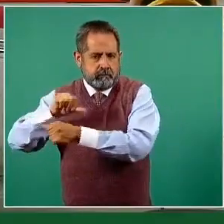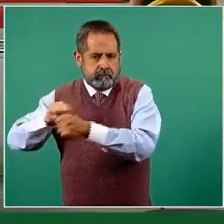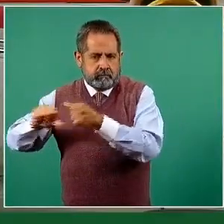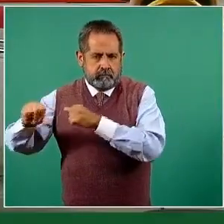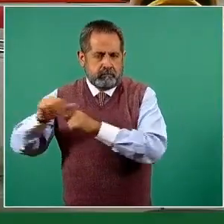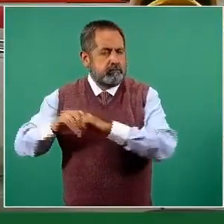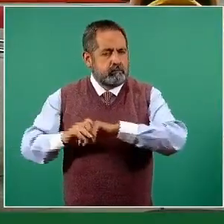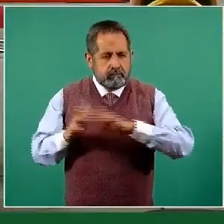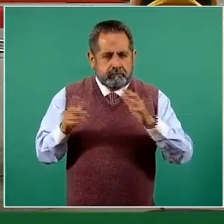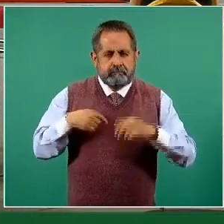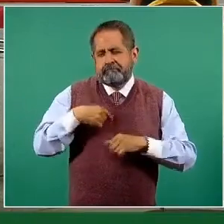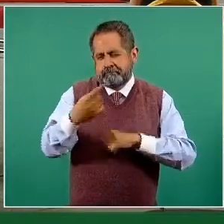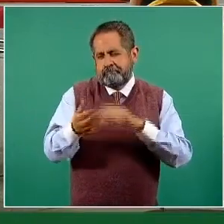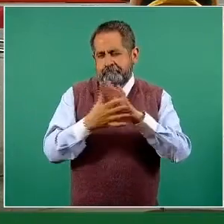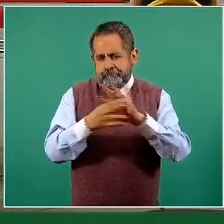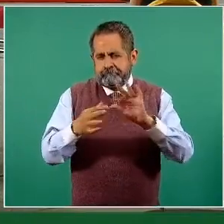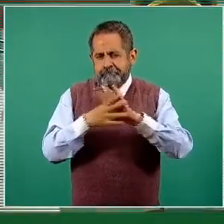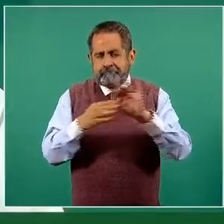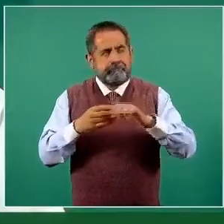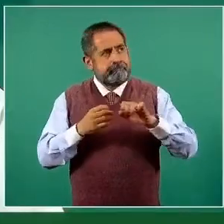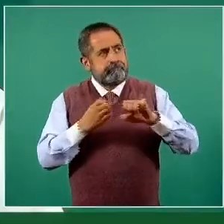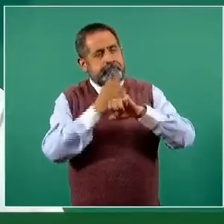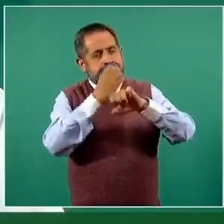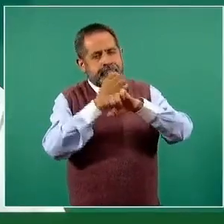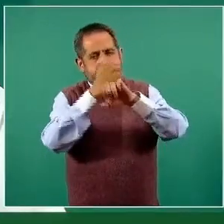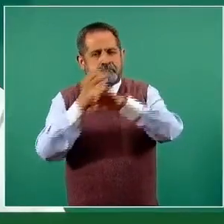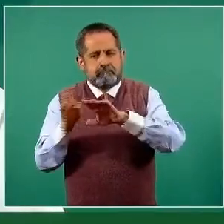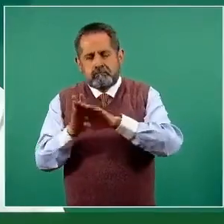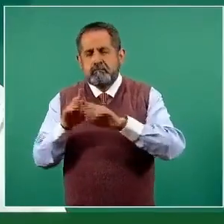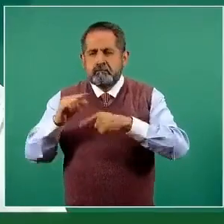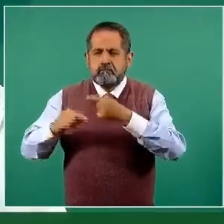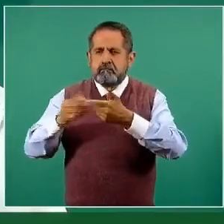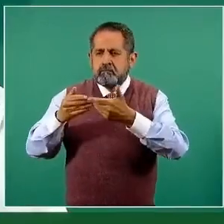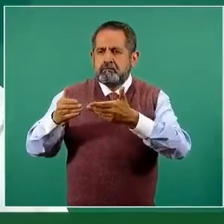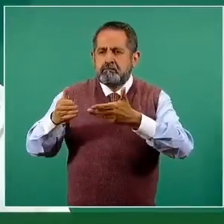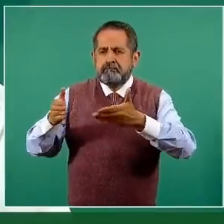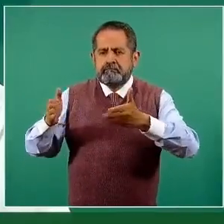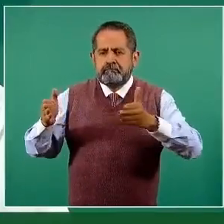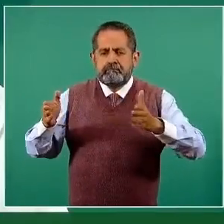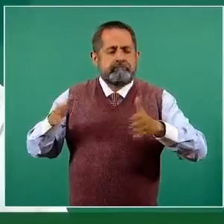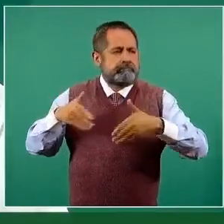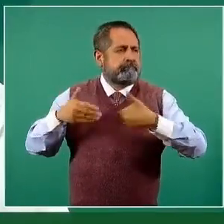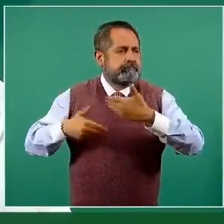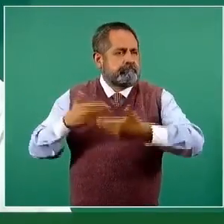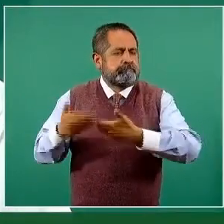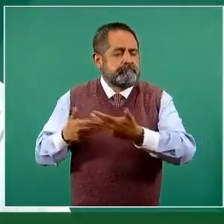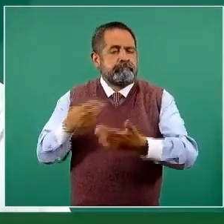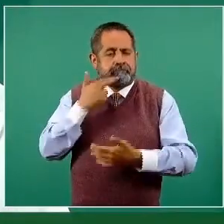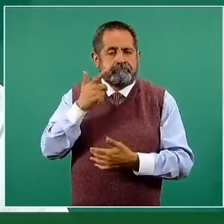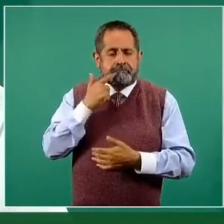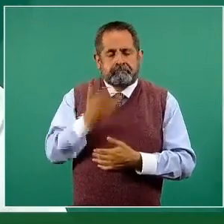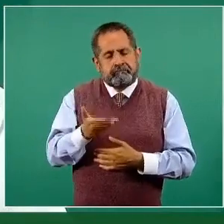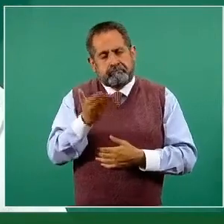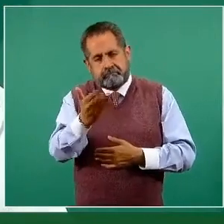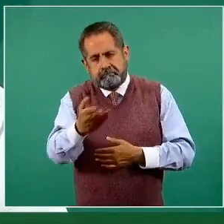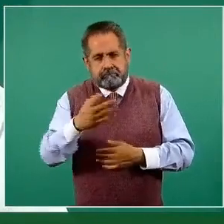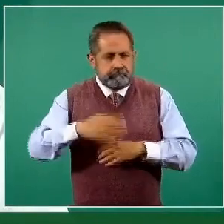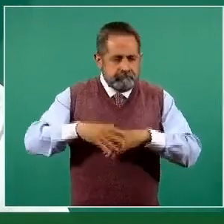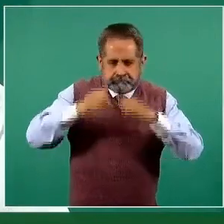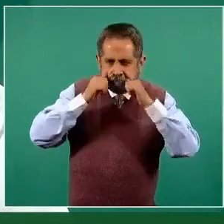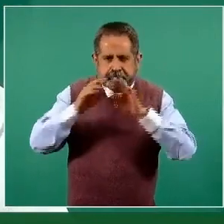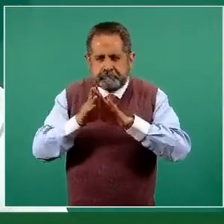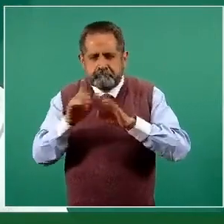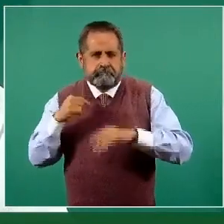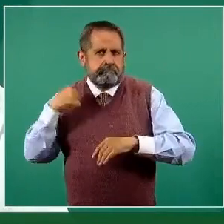asistencia. Esto se irá explicando en cada entidad federativa conforme va abriendo y en cada comunidad escolar, y pedimos que estén